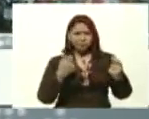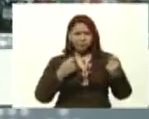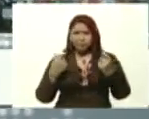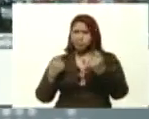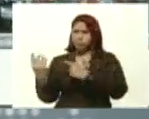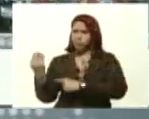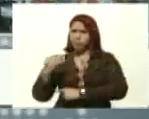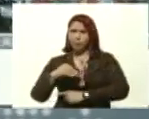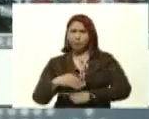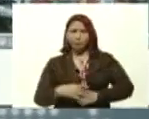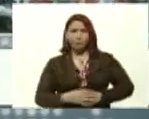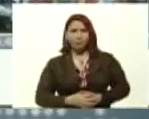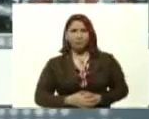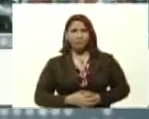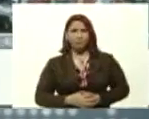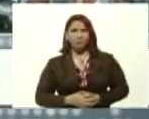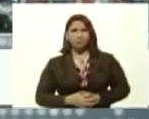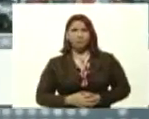de